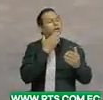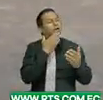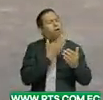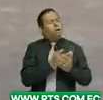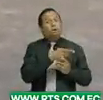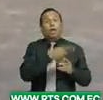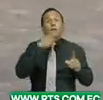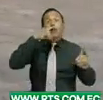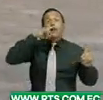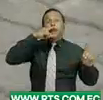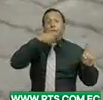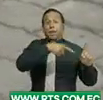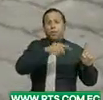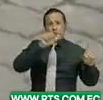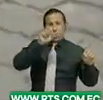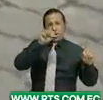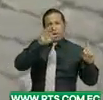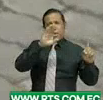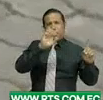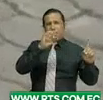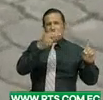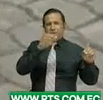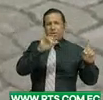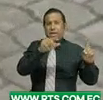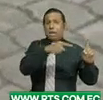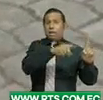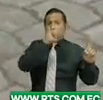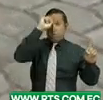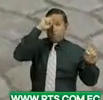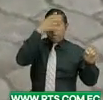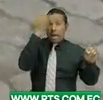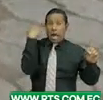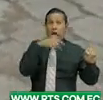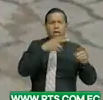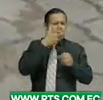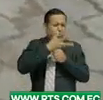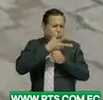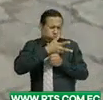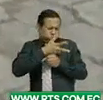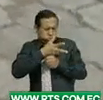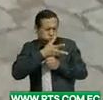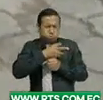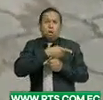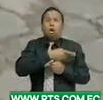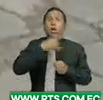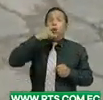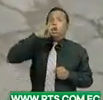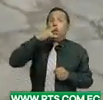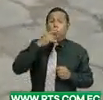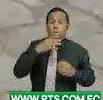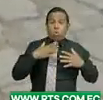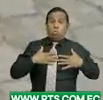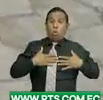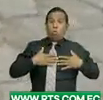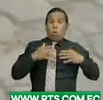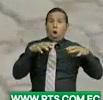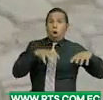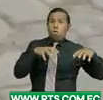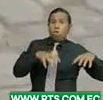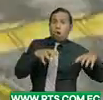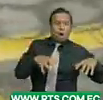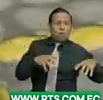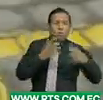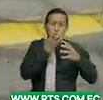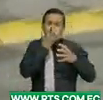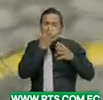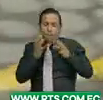niño protagonista de un video, viralizado hasta fuera del país, en el que se observa cómo coloca a su perro una mascarilla, indicando